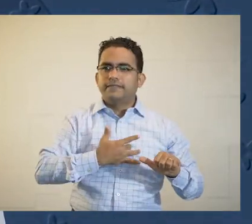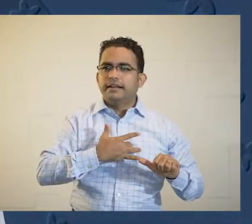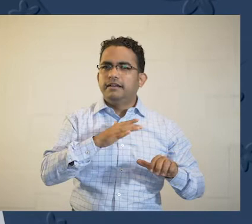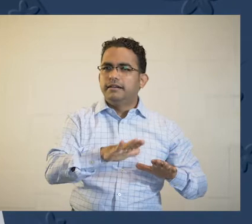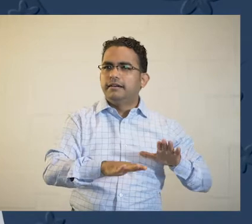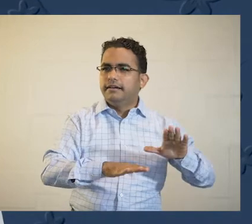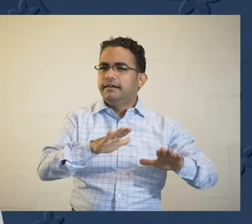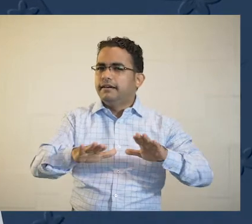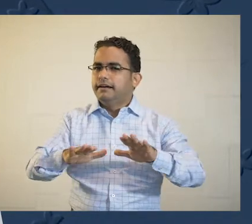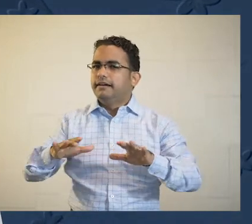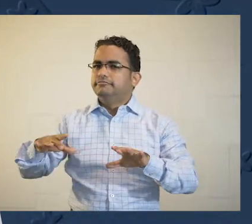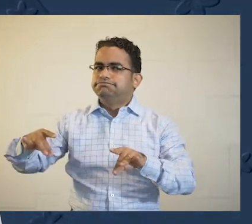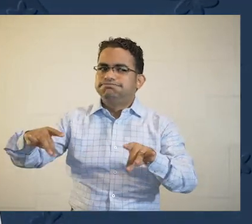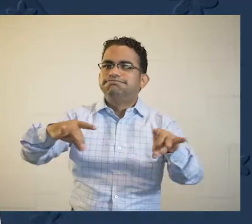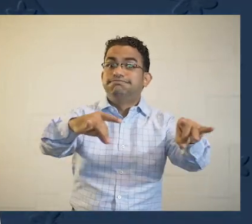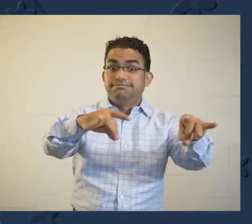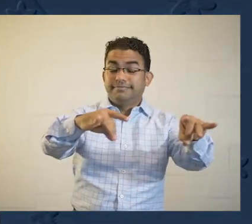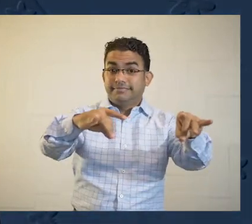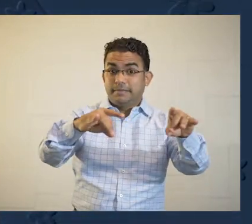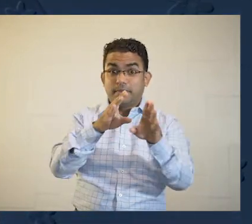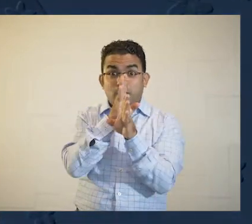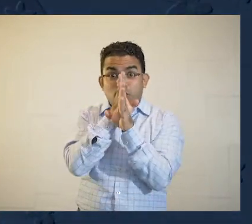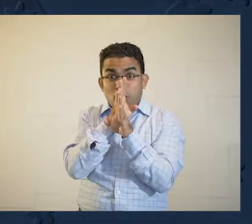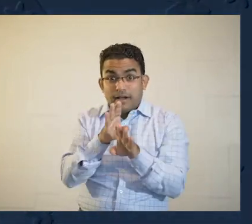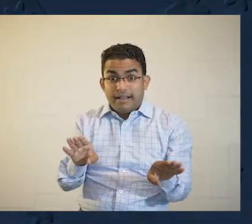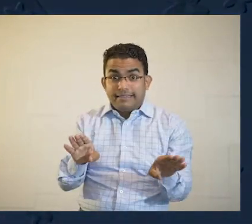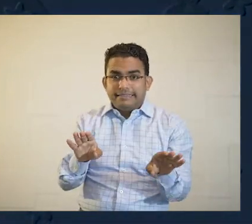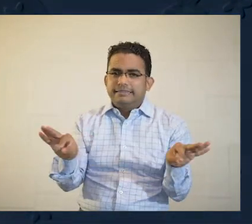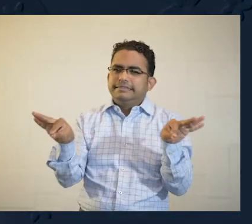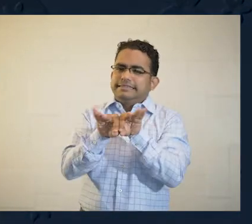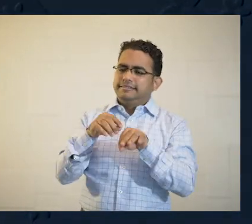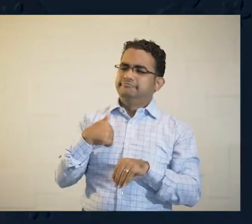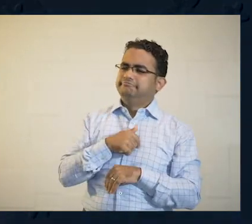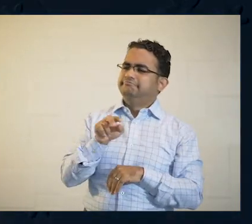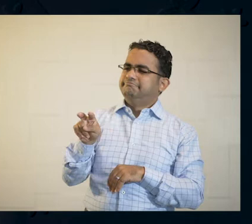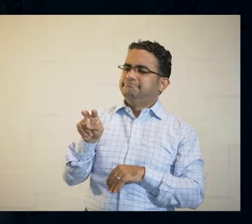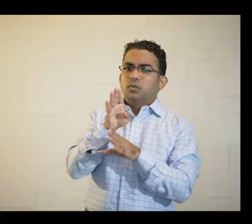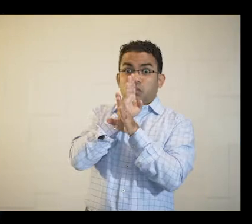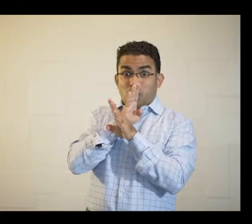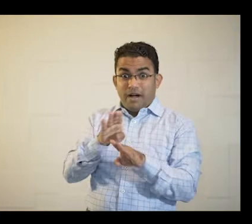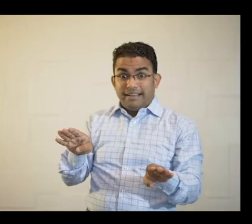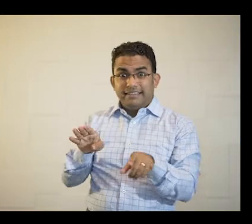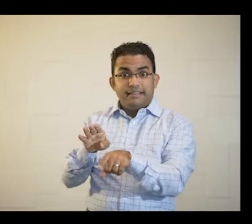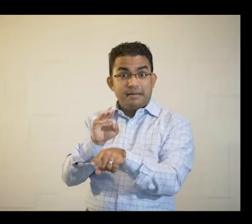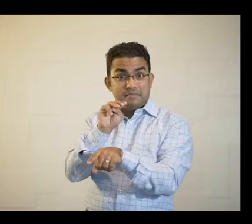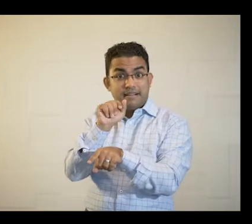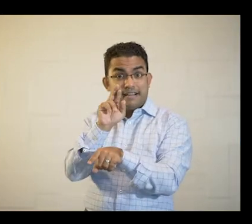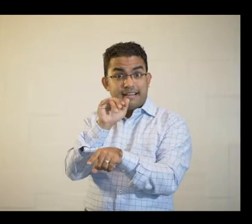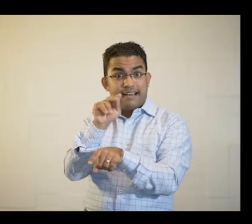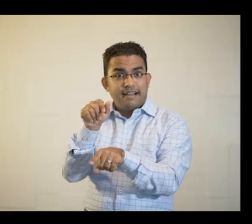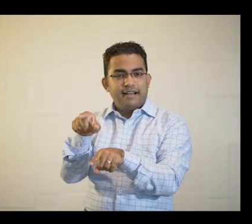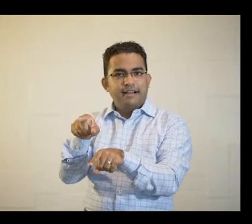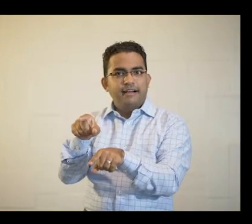A veces, es necesario el silencio para ser escuchados. En el silencio de Mariana,